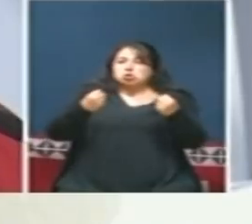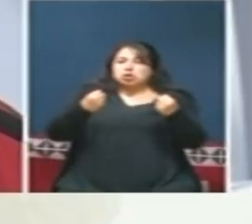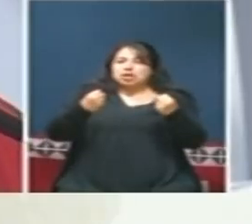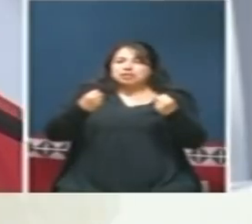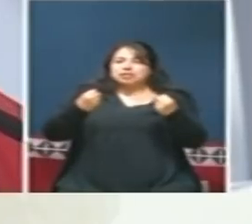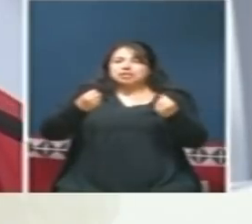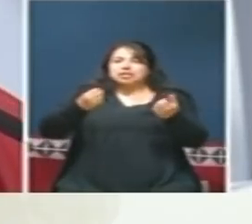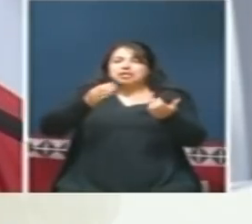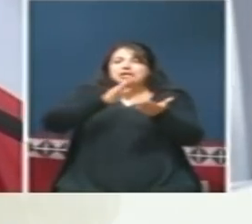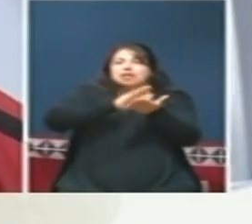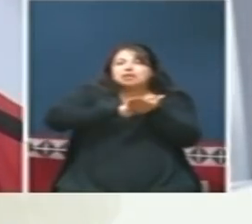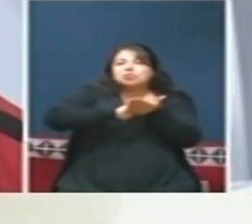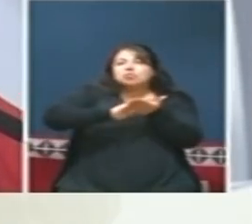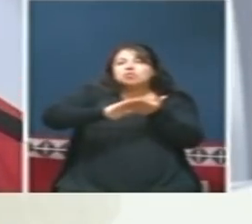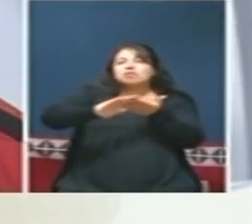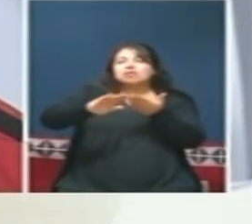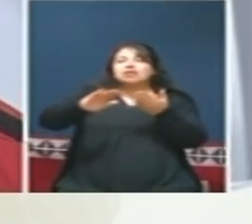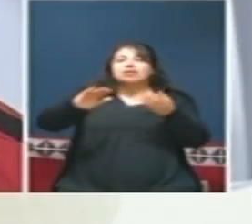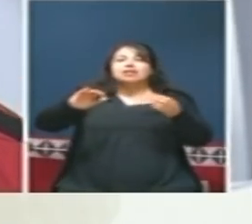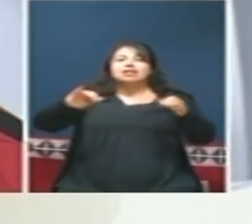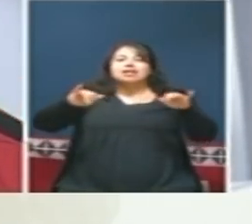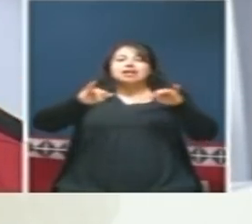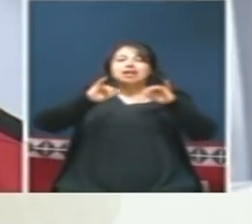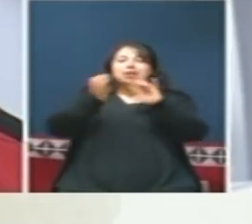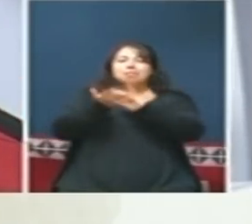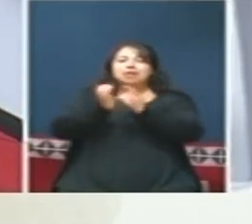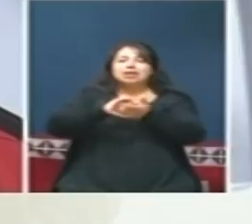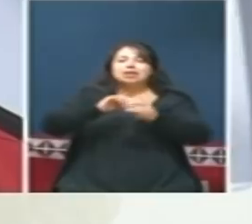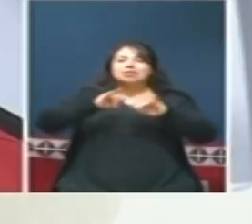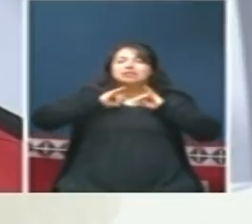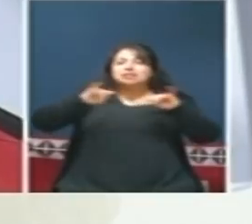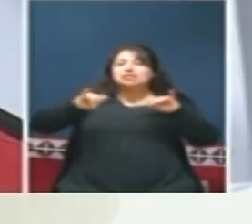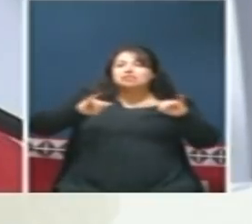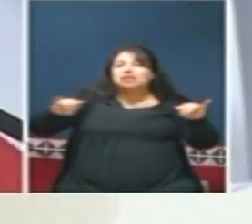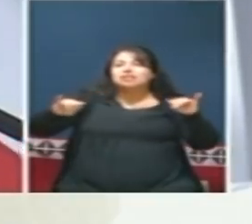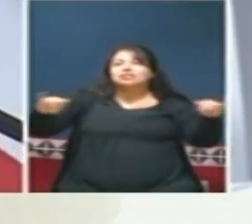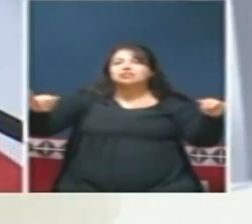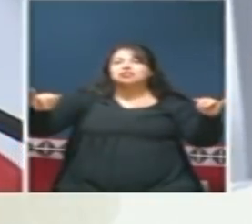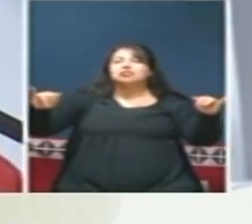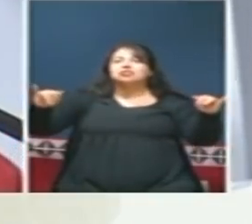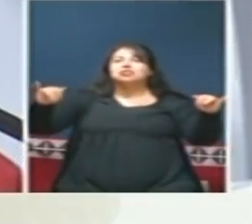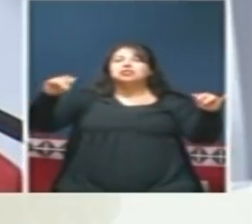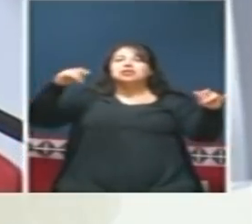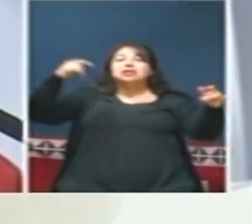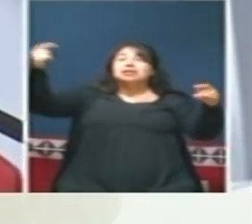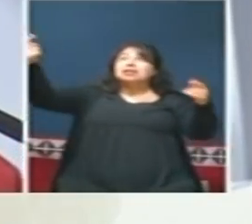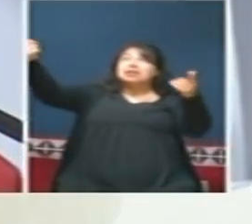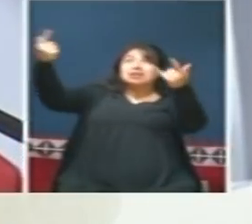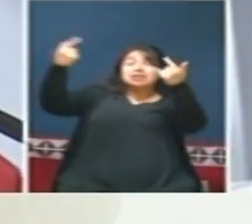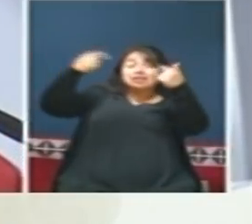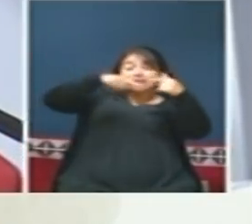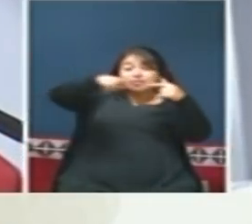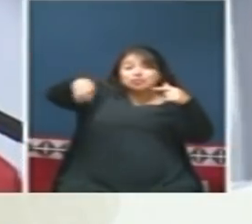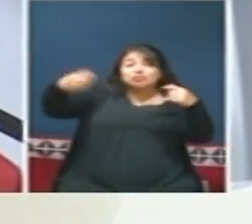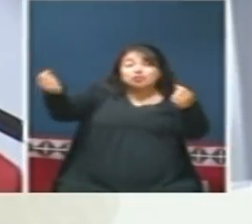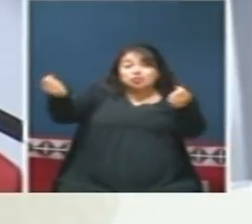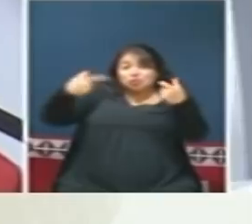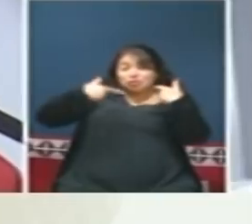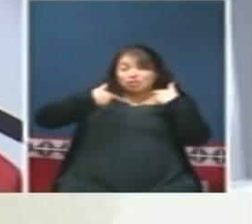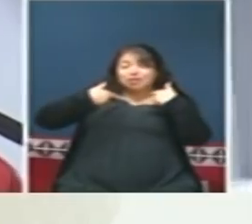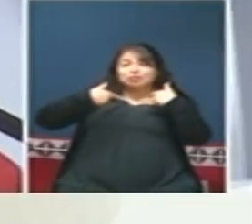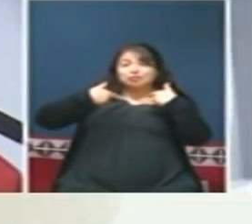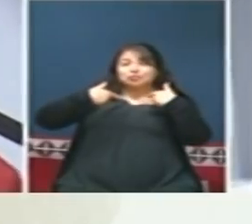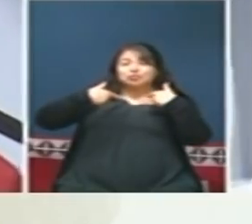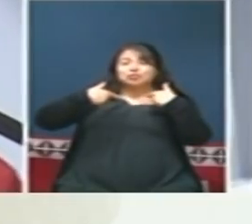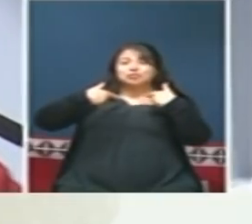nuova evangelizzazione. Les pido hoy a nuestros mártires que nos den imaginación, creatividad, coraje para